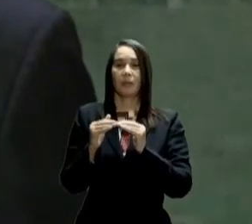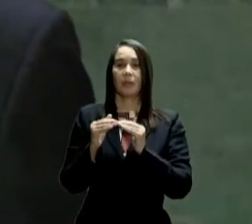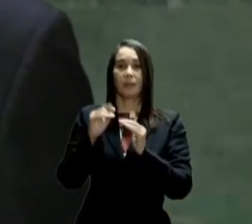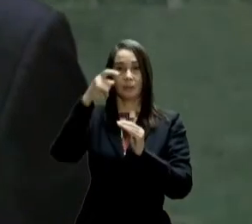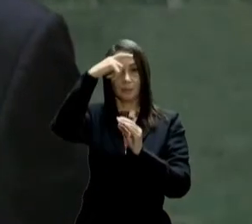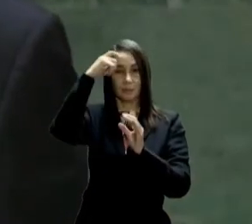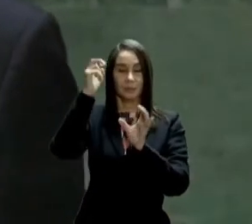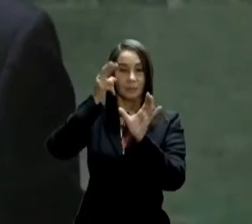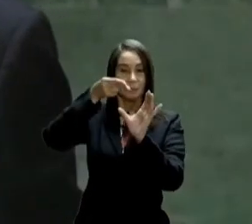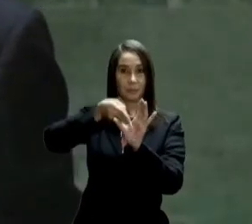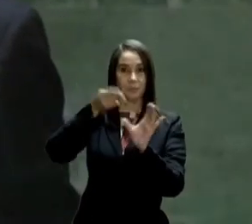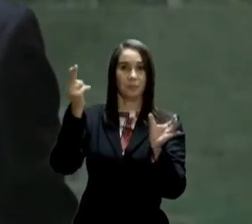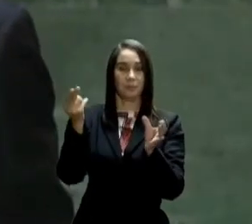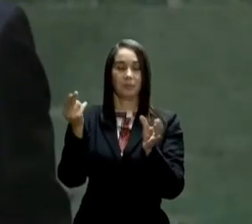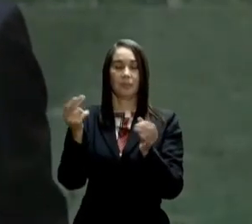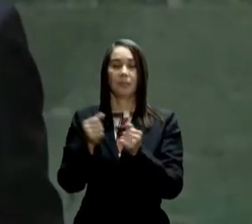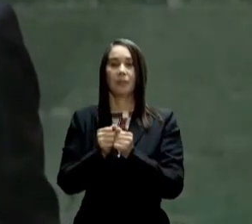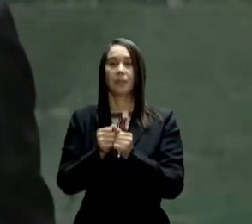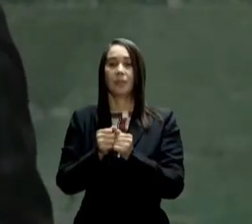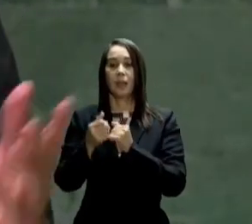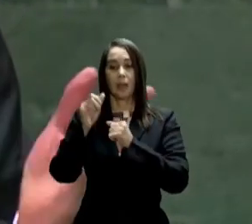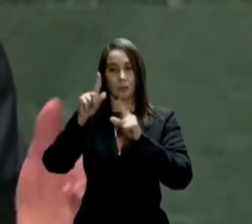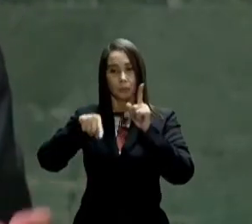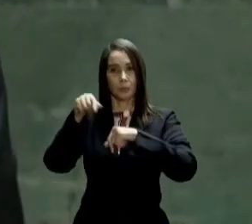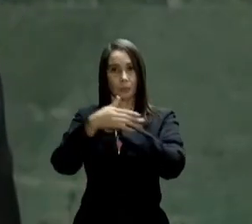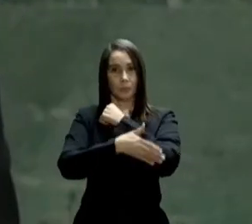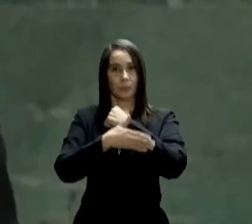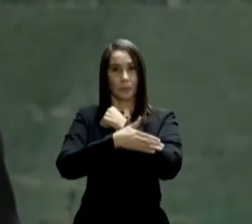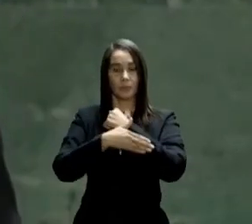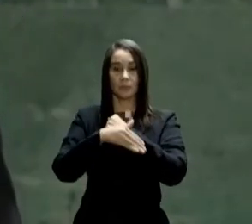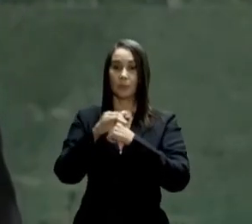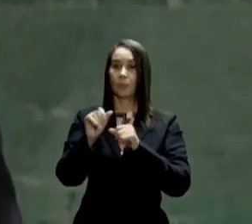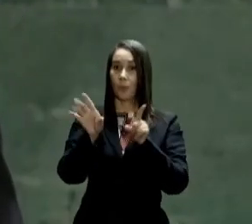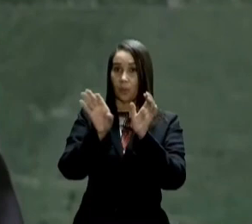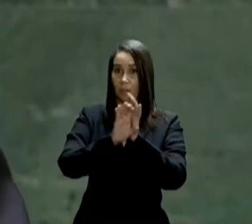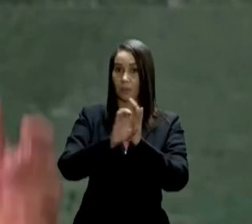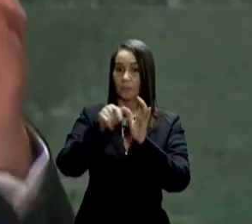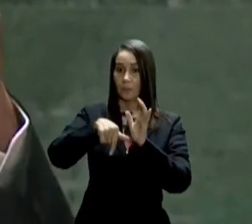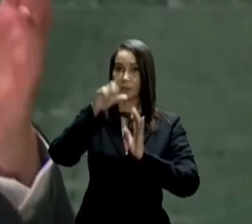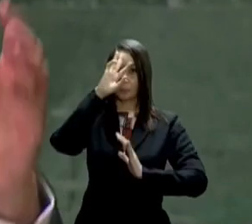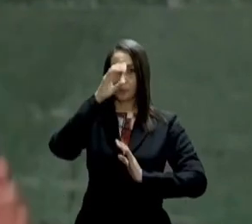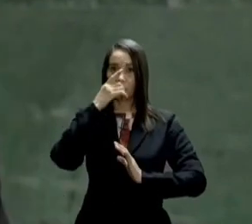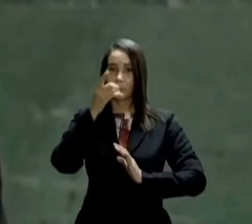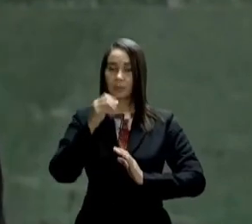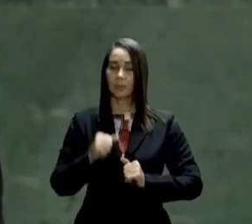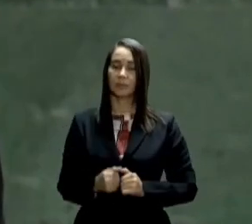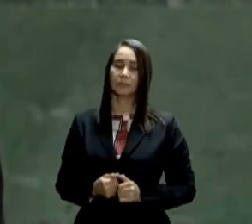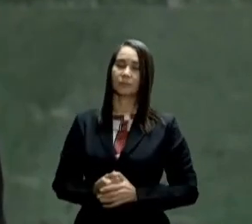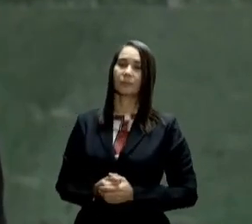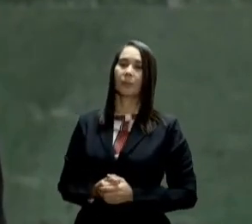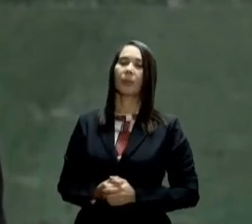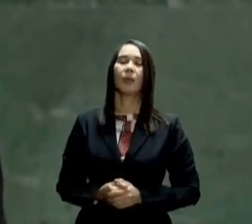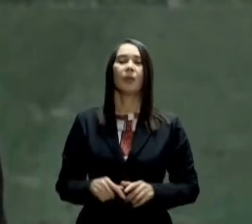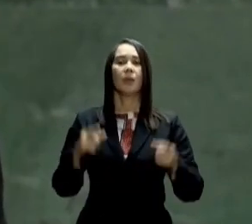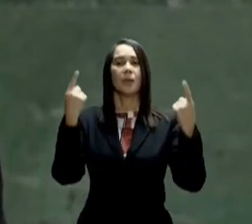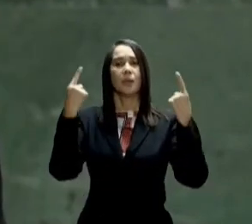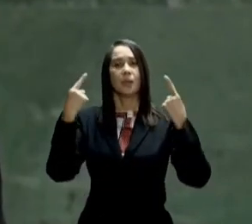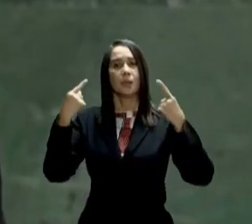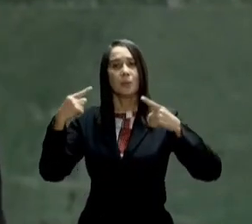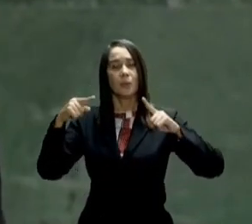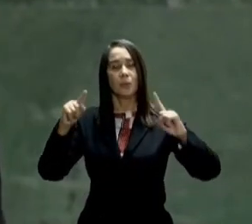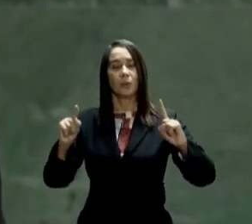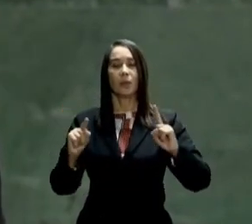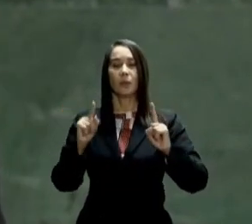países importadores de renta media y baja, como lo es el nuestro. Se han dado pasos importantes para enfrentar la